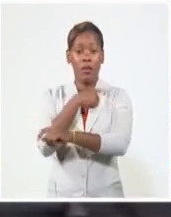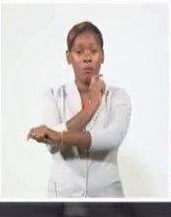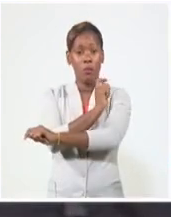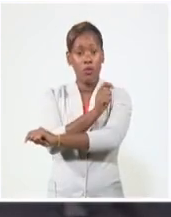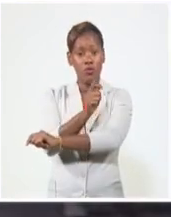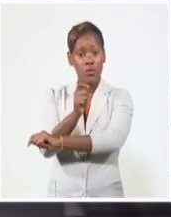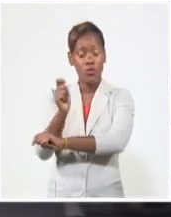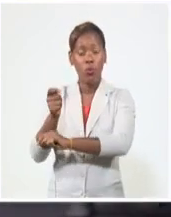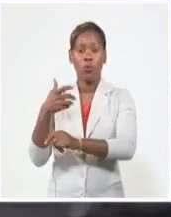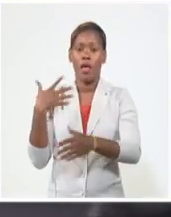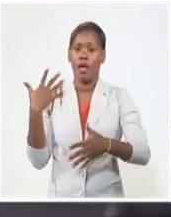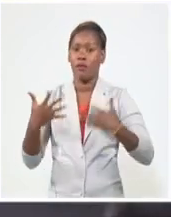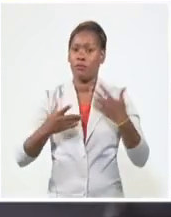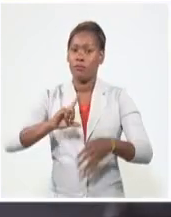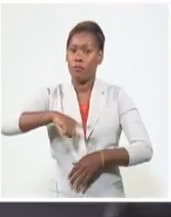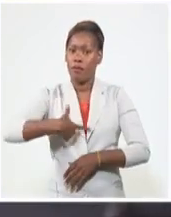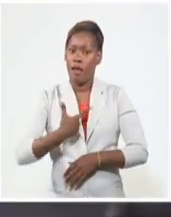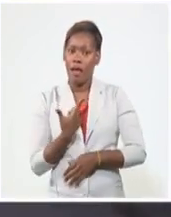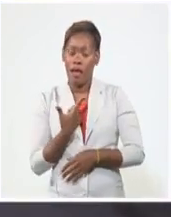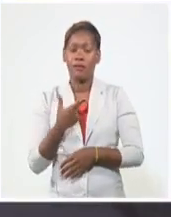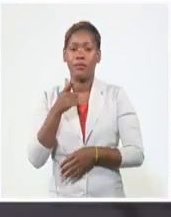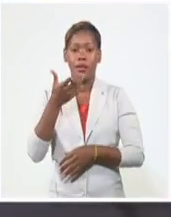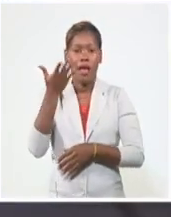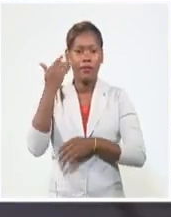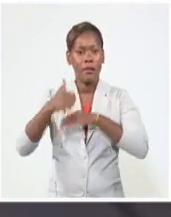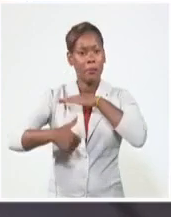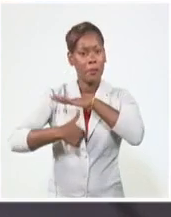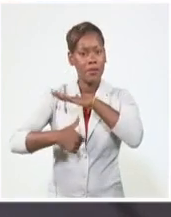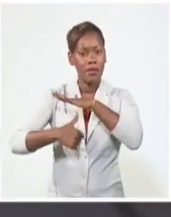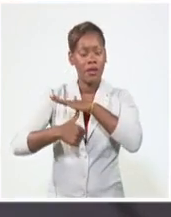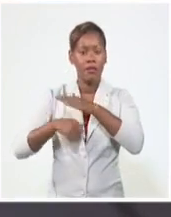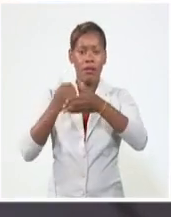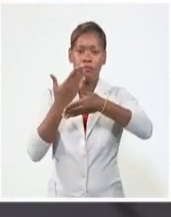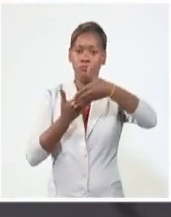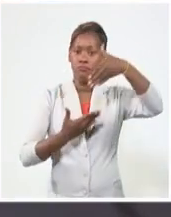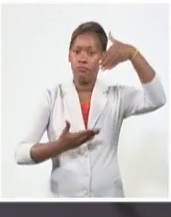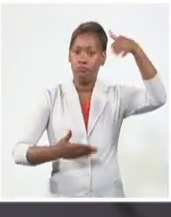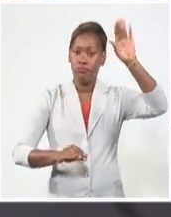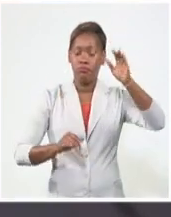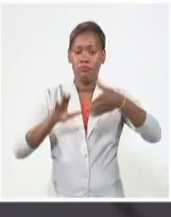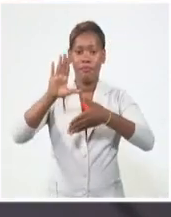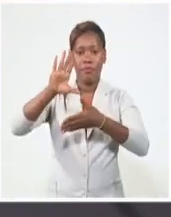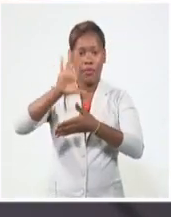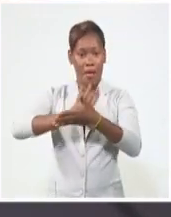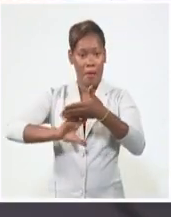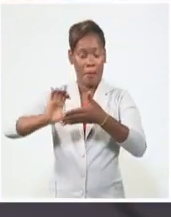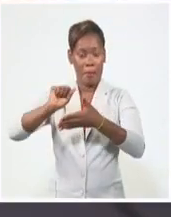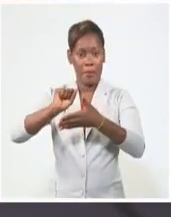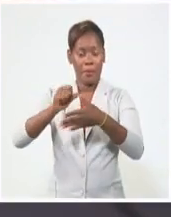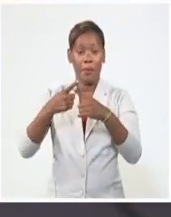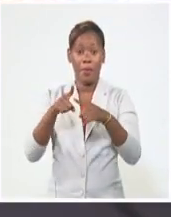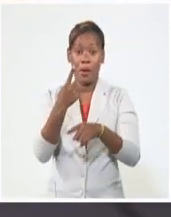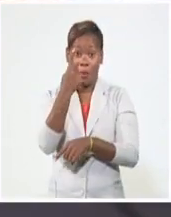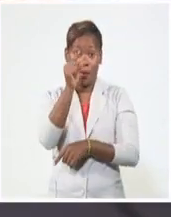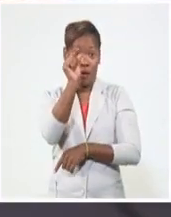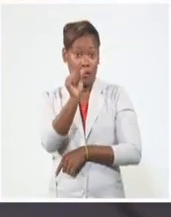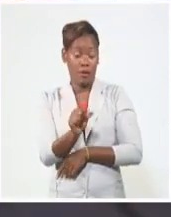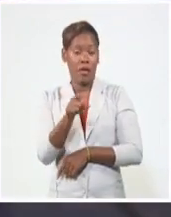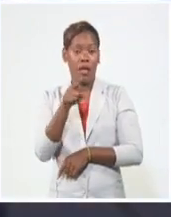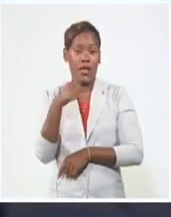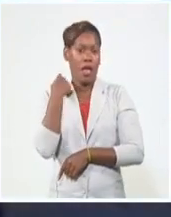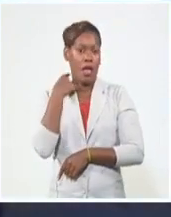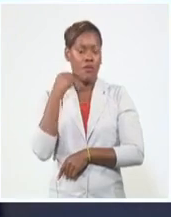Superior de Arte de Cuba y presidenta de la Asociación de la Danza para las Américas. Además, fue solista principal durante 25